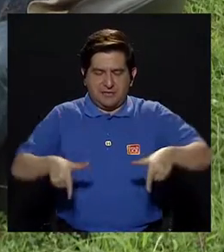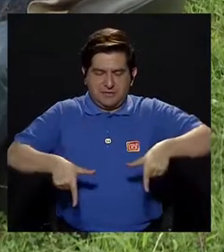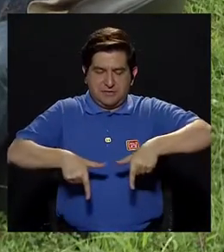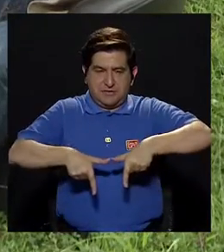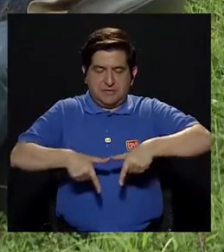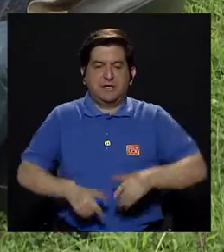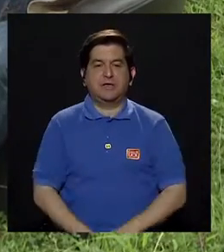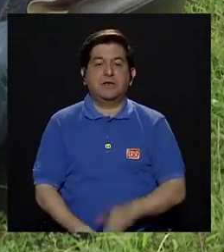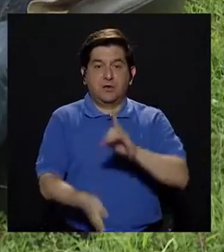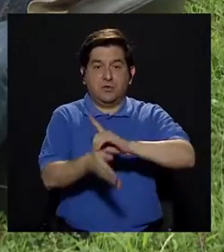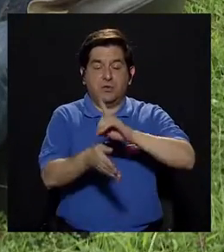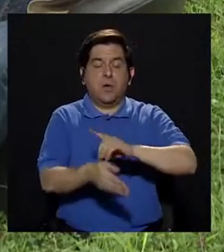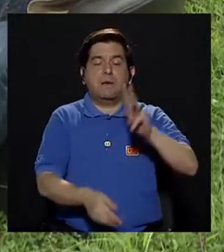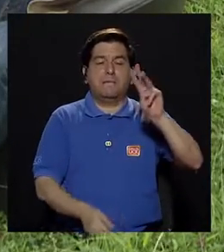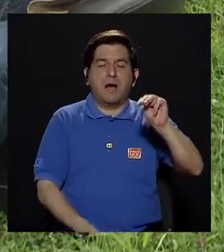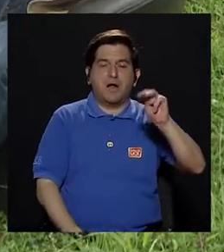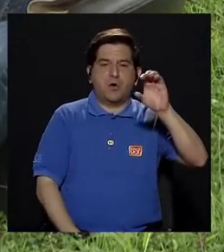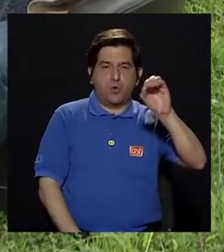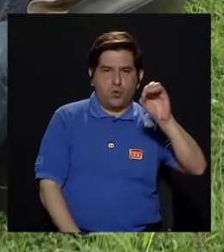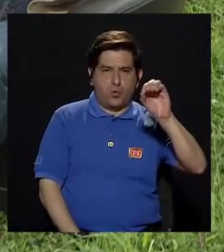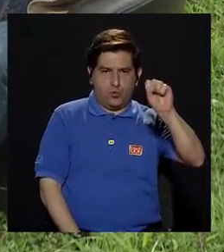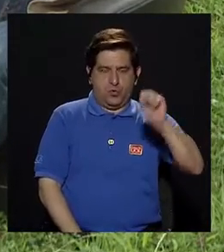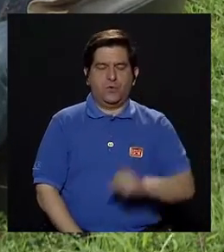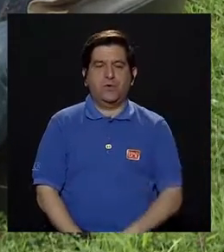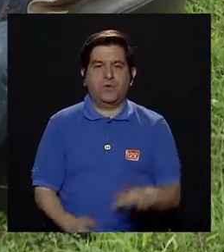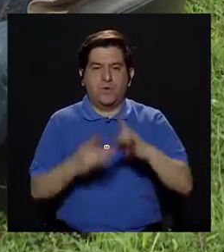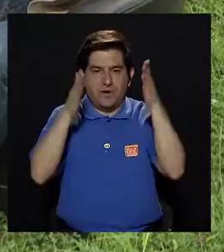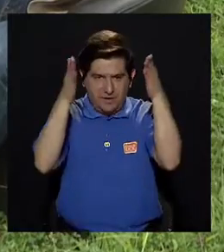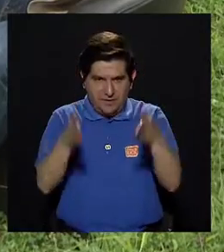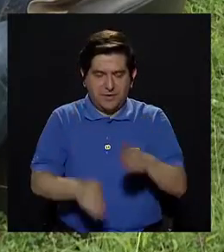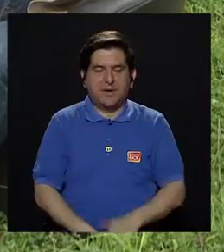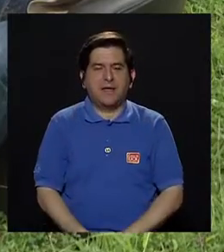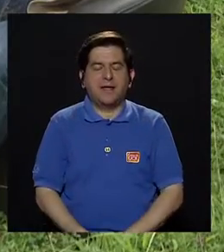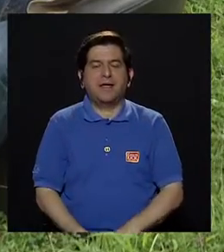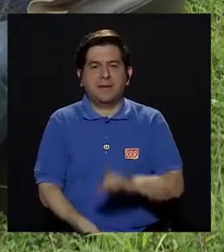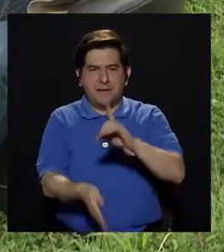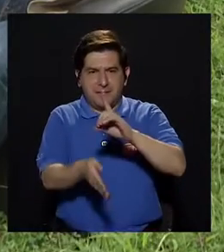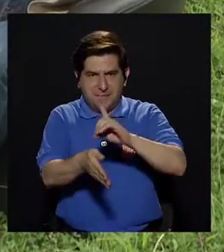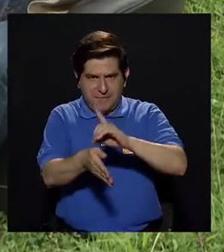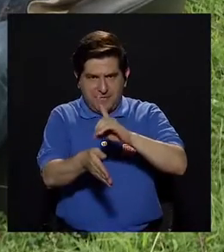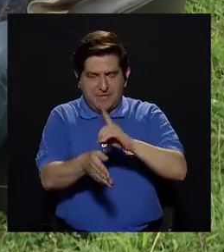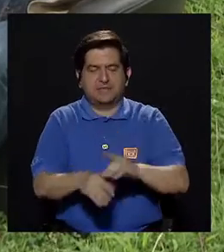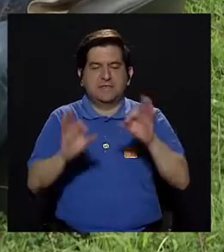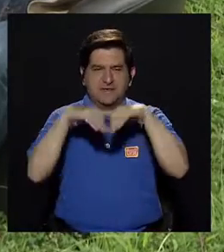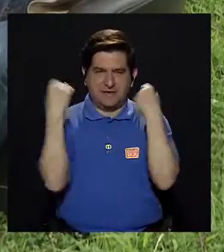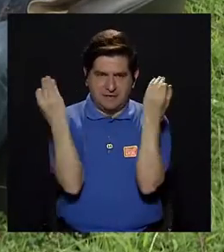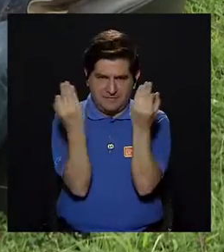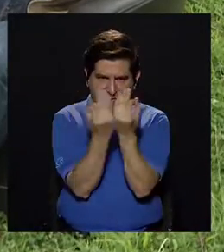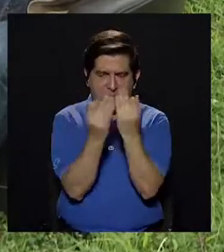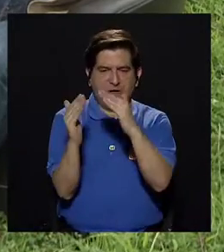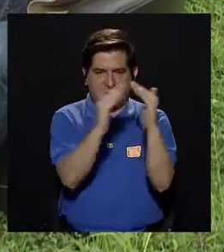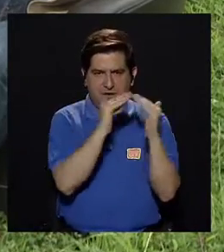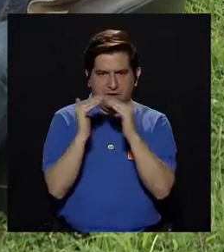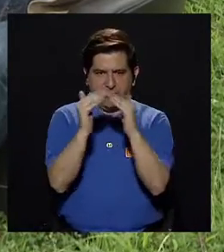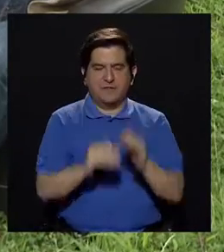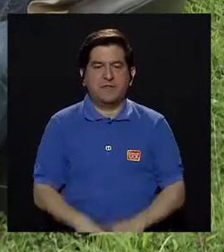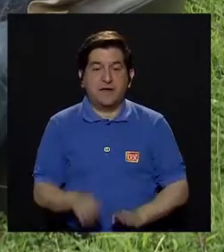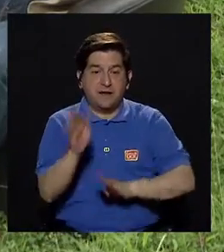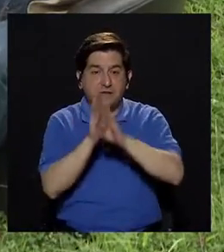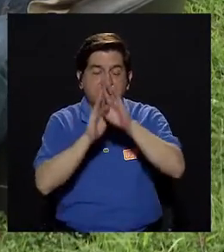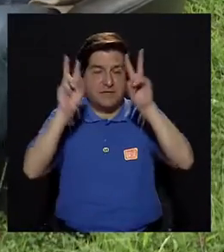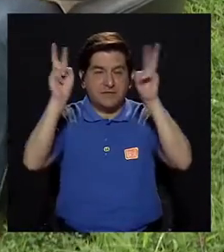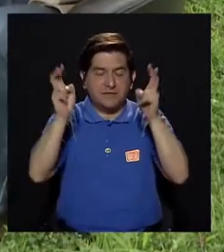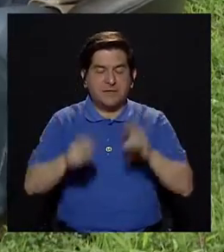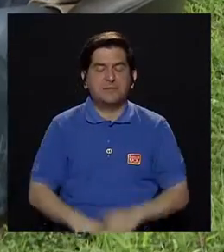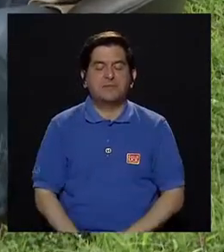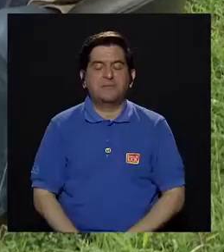y además con el doctor Mario Urcullo Solórzano, quien es especialista en medicina familiar y comunitaria y desarrolla el tema